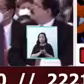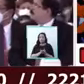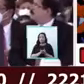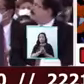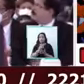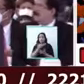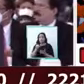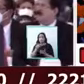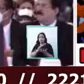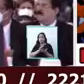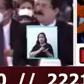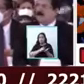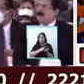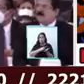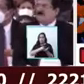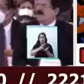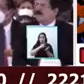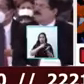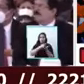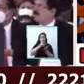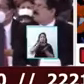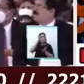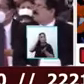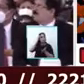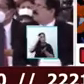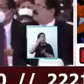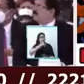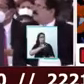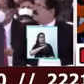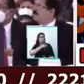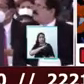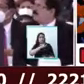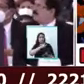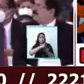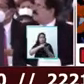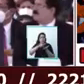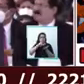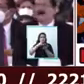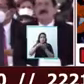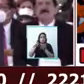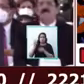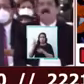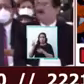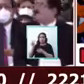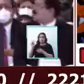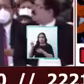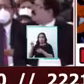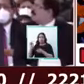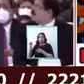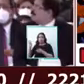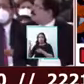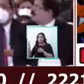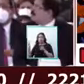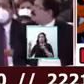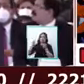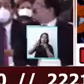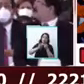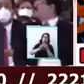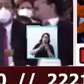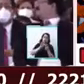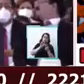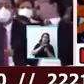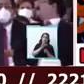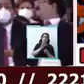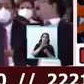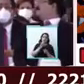un grupo de la casta empresarial en Honduras, ¿verdad? Pero algo tiene que hacerse. Número 4, casi termino, está el problema de que